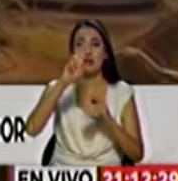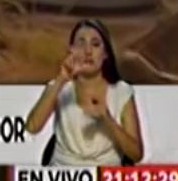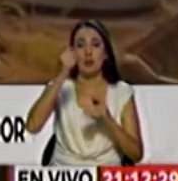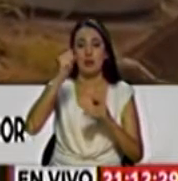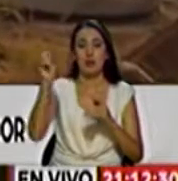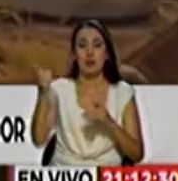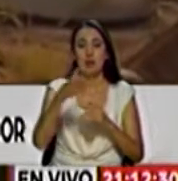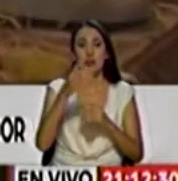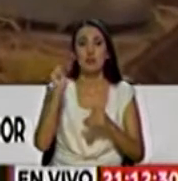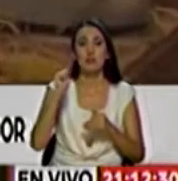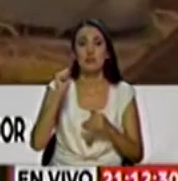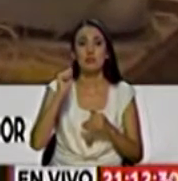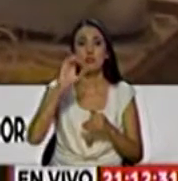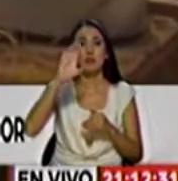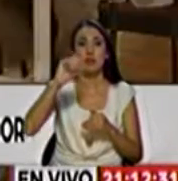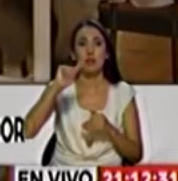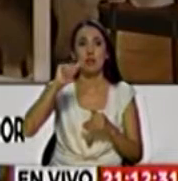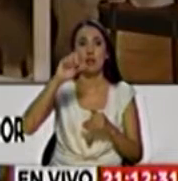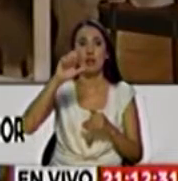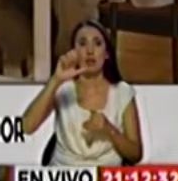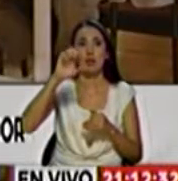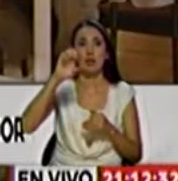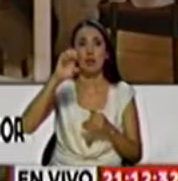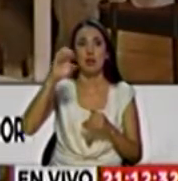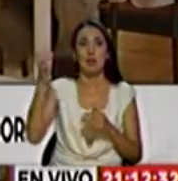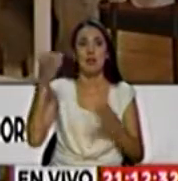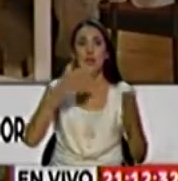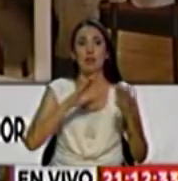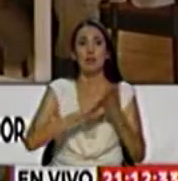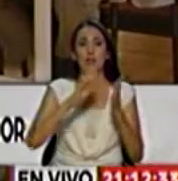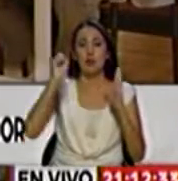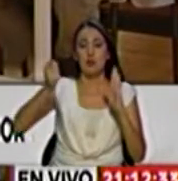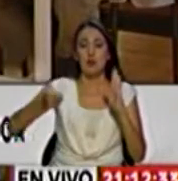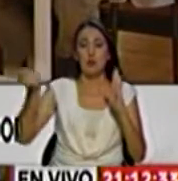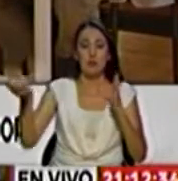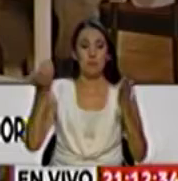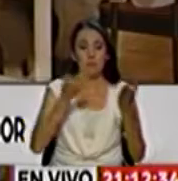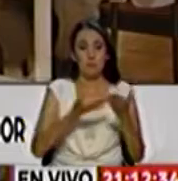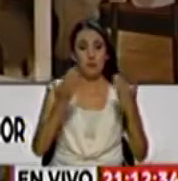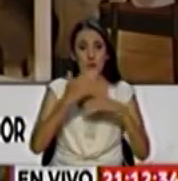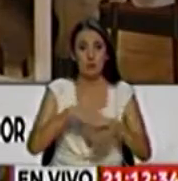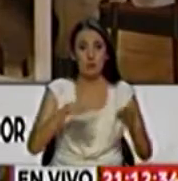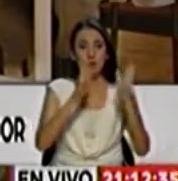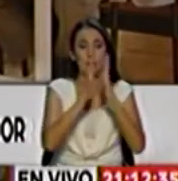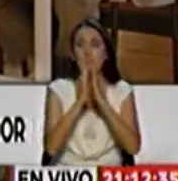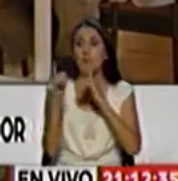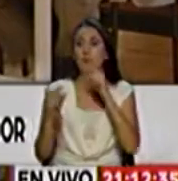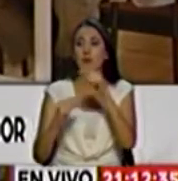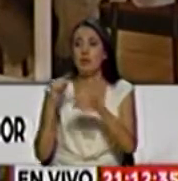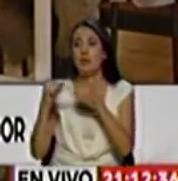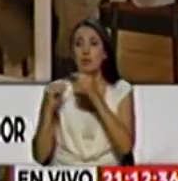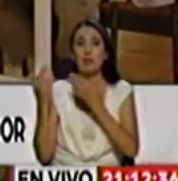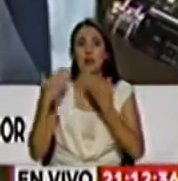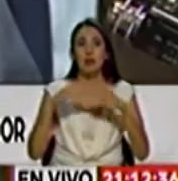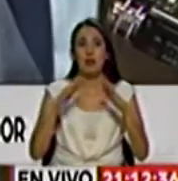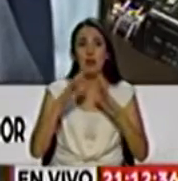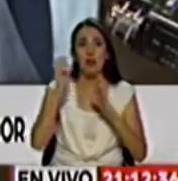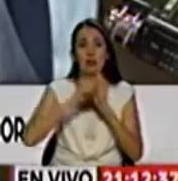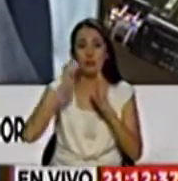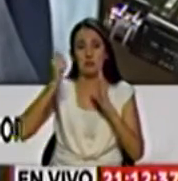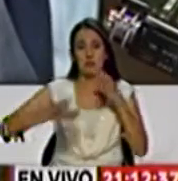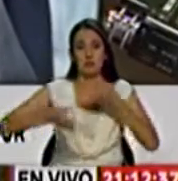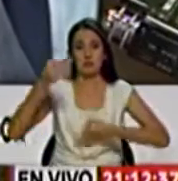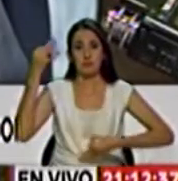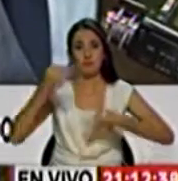al exgerente de Petroecuador, Alex B. Los abogados defensores de los inculpados pedirán la revisión de este dictamen judicial. Lo